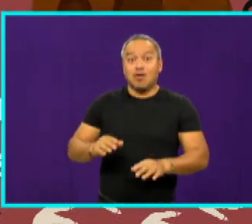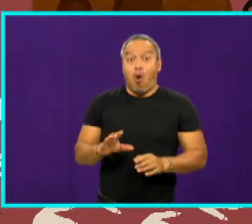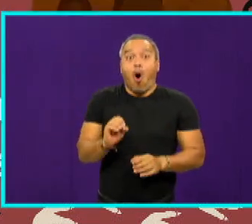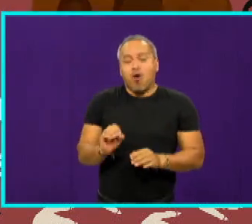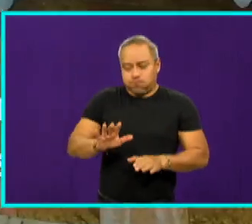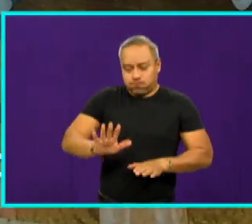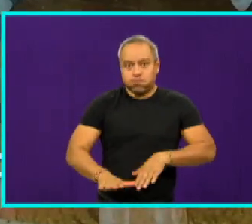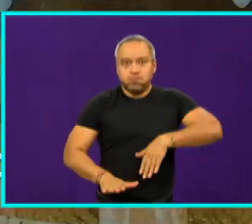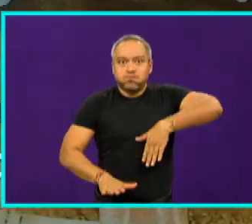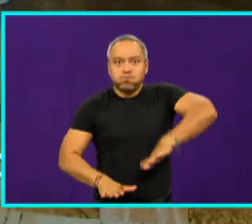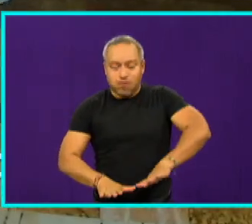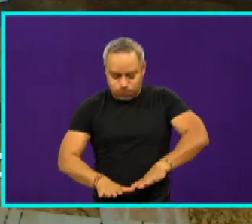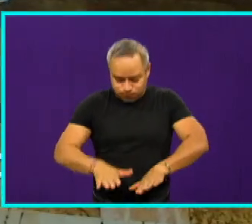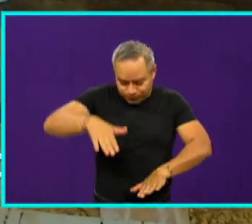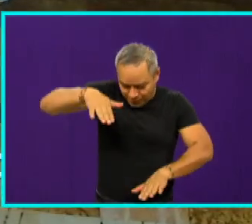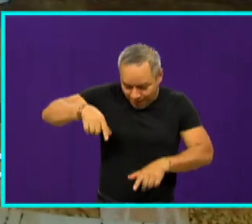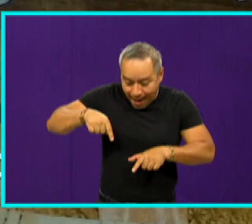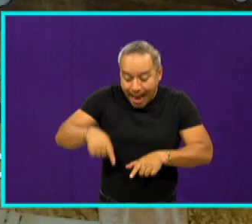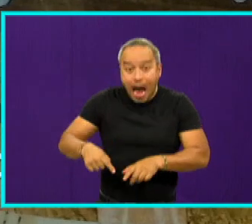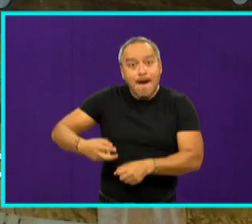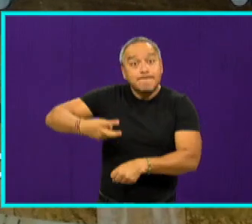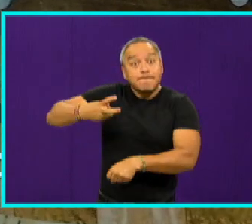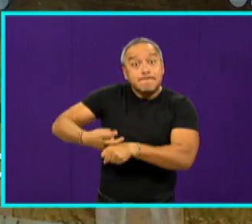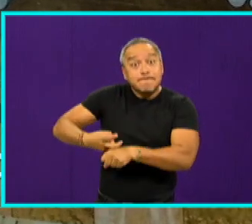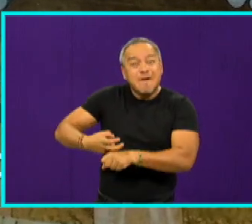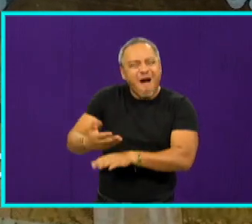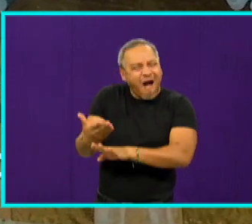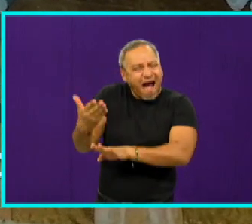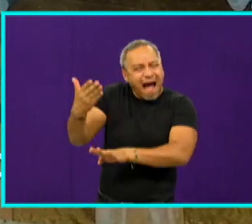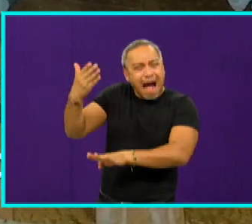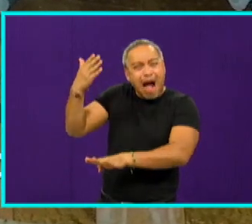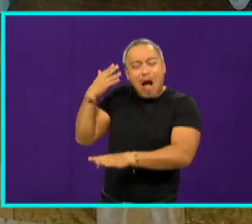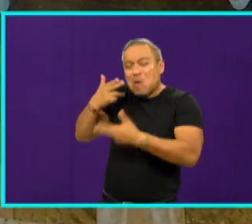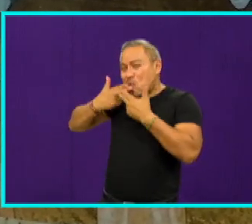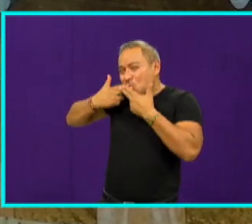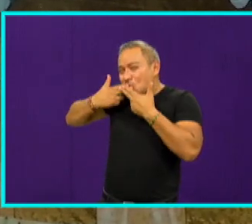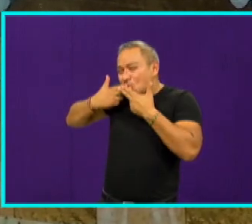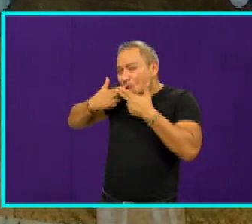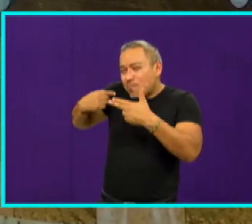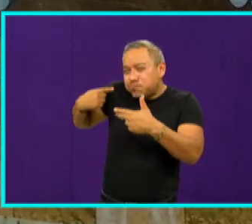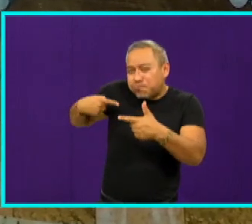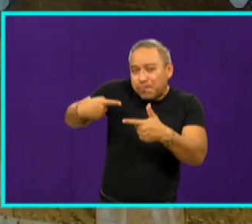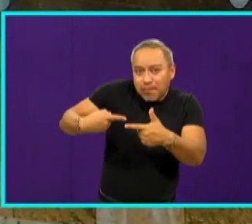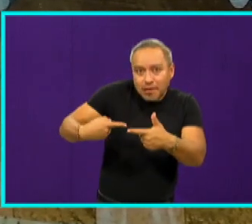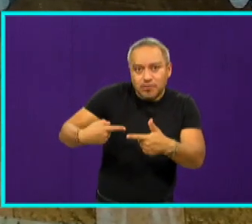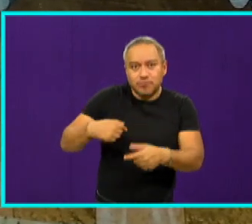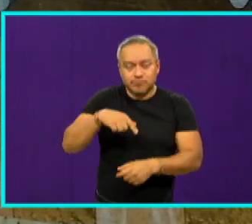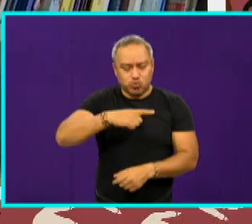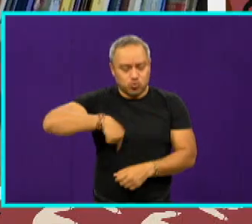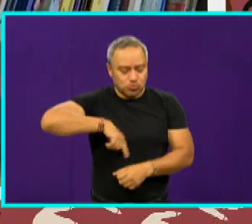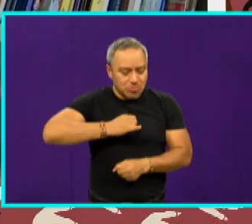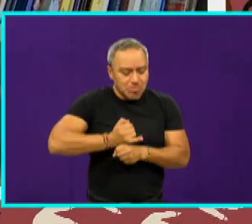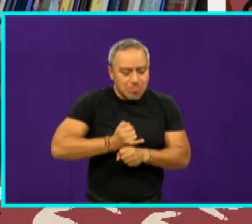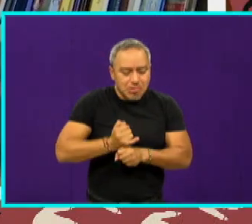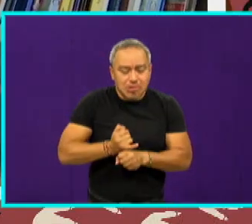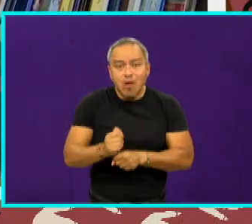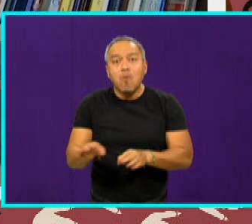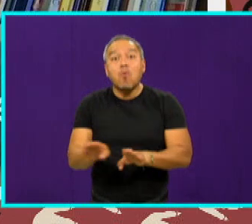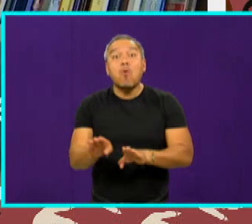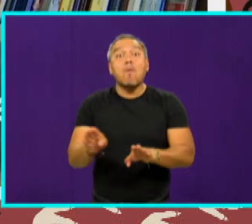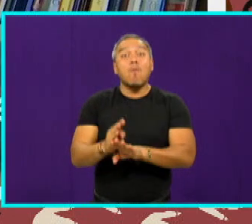también son fósiles. Observando los fósiles, podemos imaginar qué tipo de seres vivieron, cómo eran